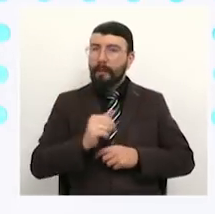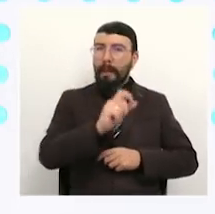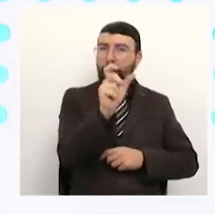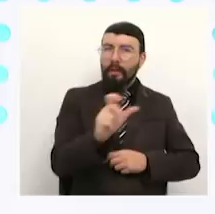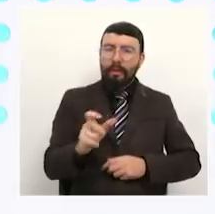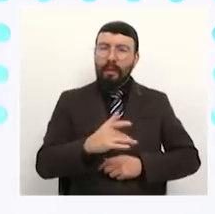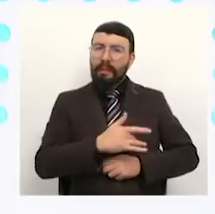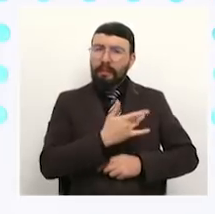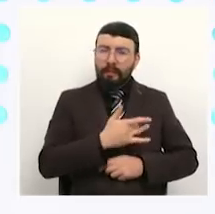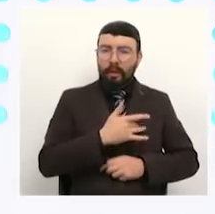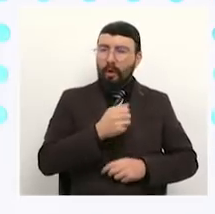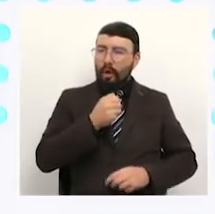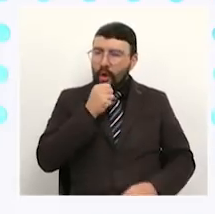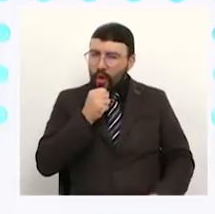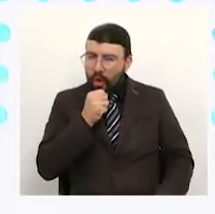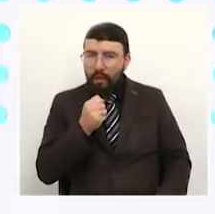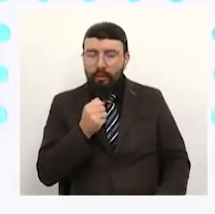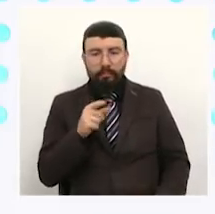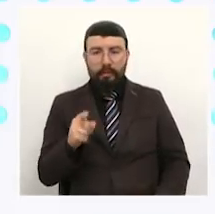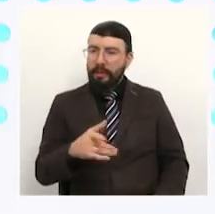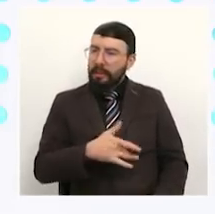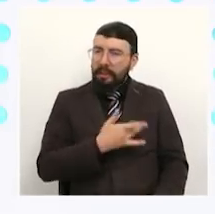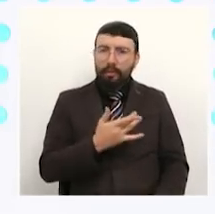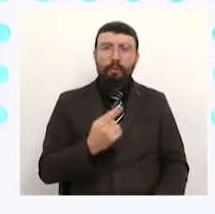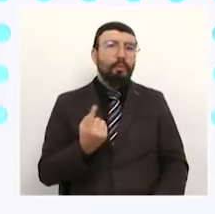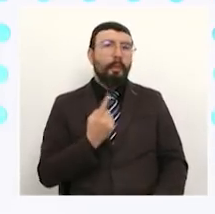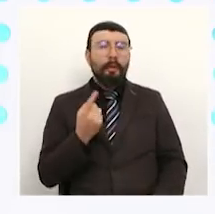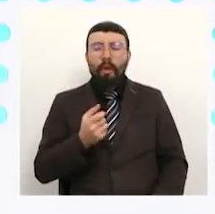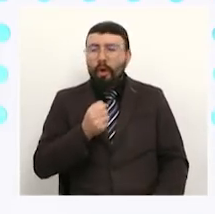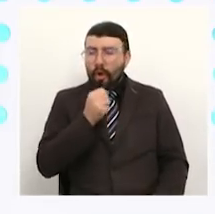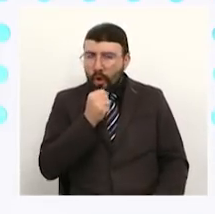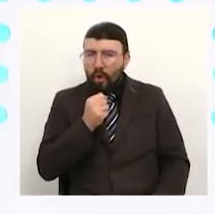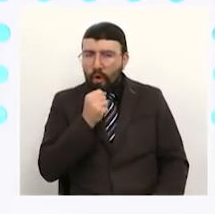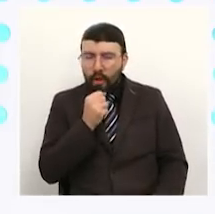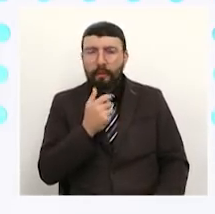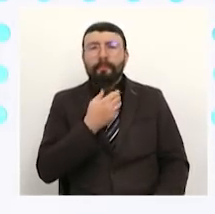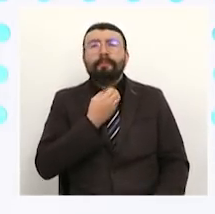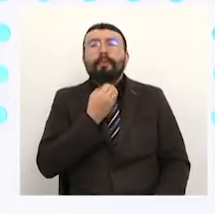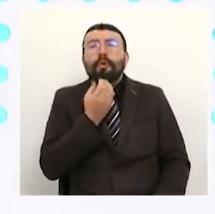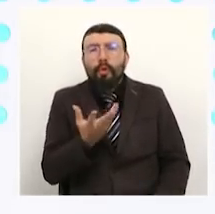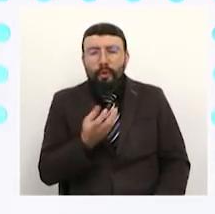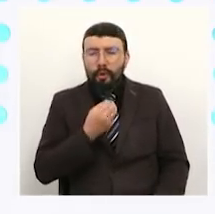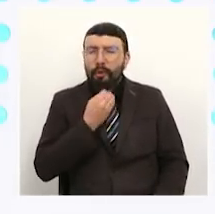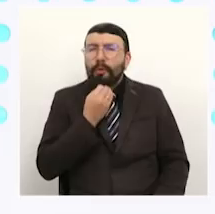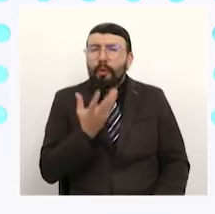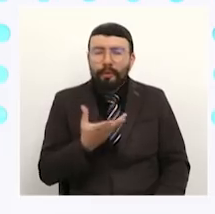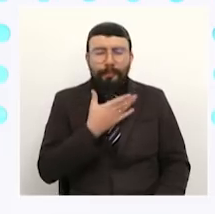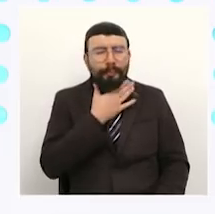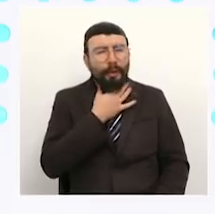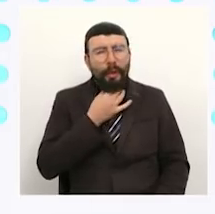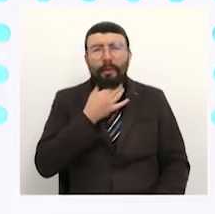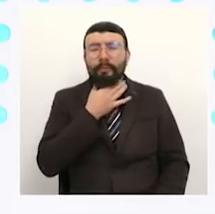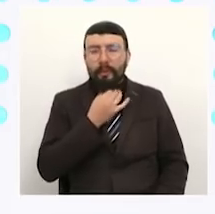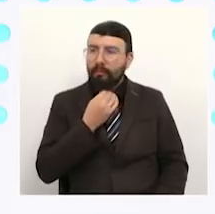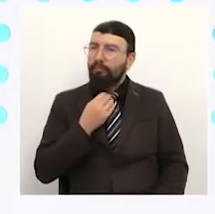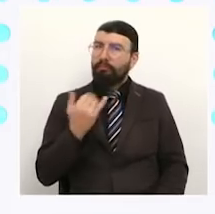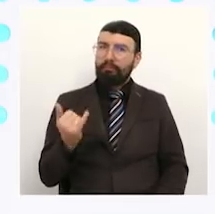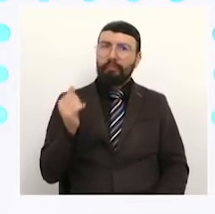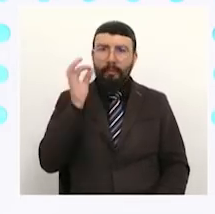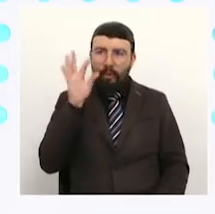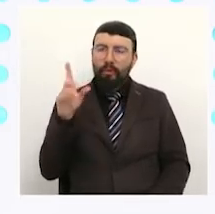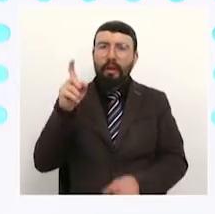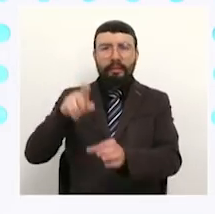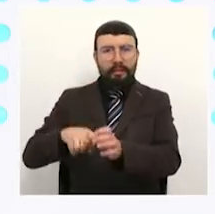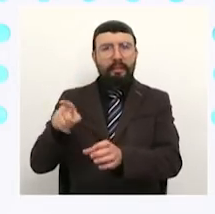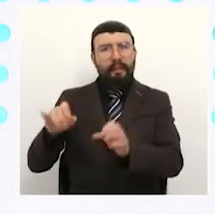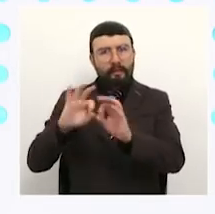miren la definición viene simplemente tos y expectoración algo que yo creería que en toda familia hay en este momento una persona con esas dos